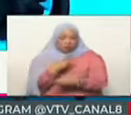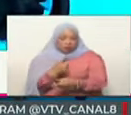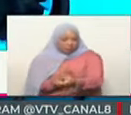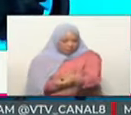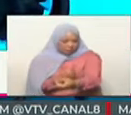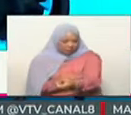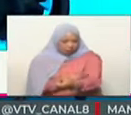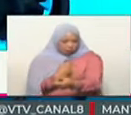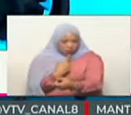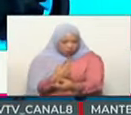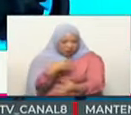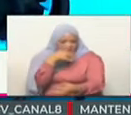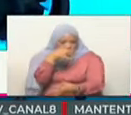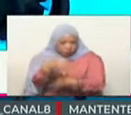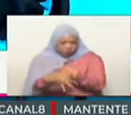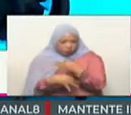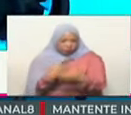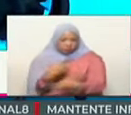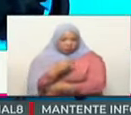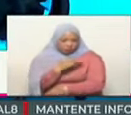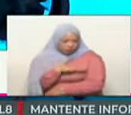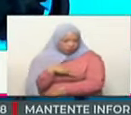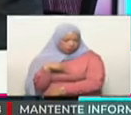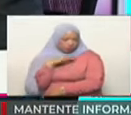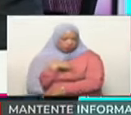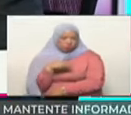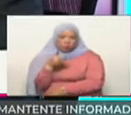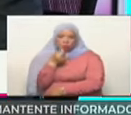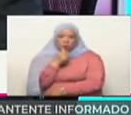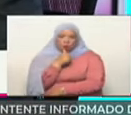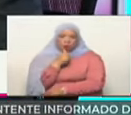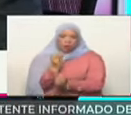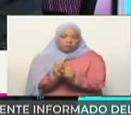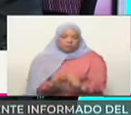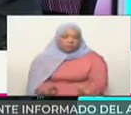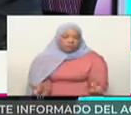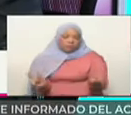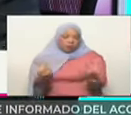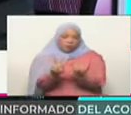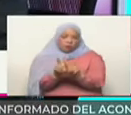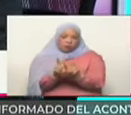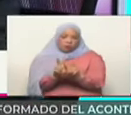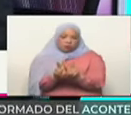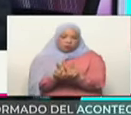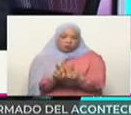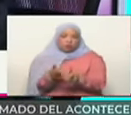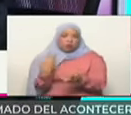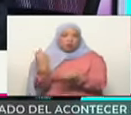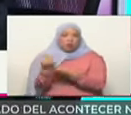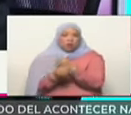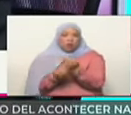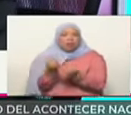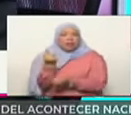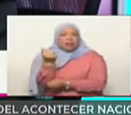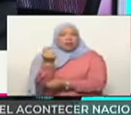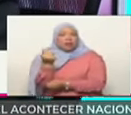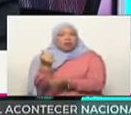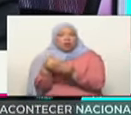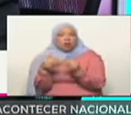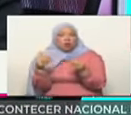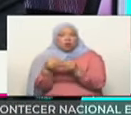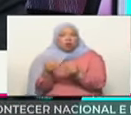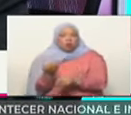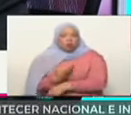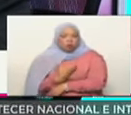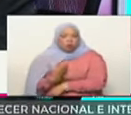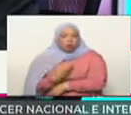Guanipa. La decadencia moral, seguramente eso estará en el expediente. ¿Qué hacía con el dinero que le daba la alcaldía